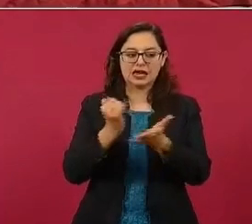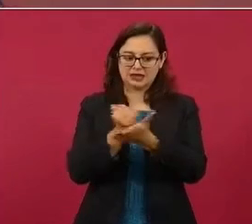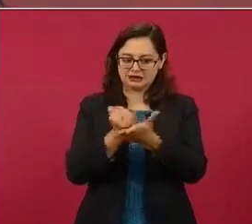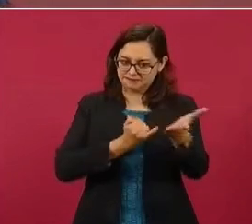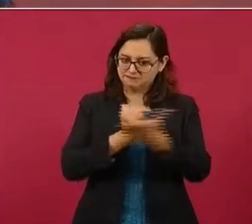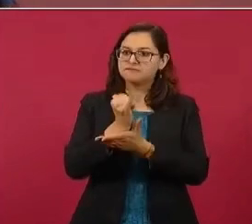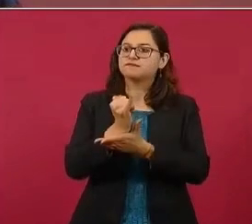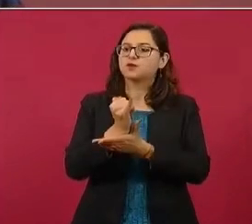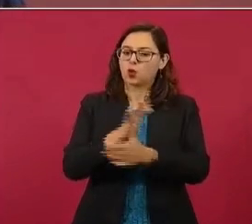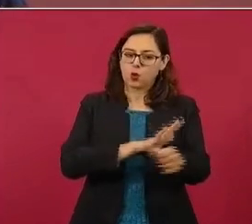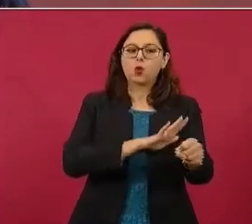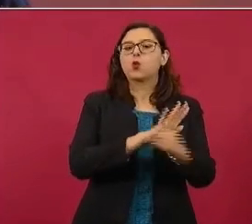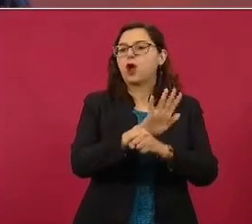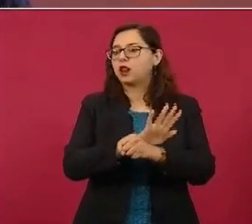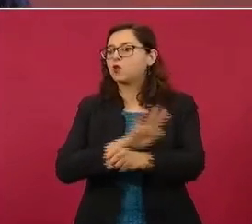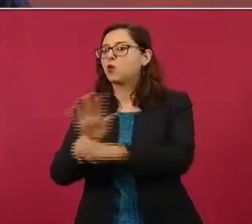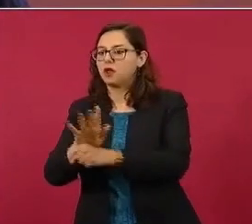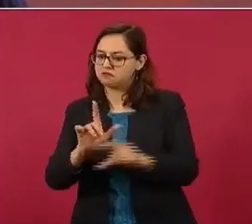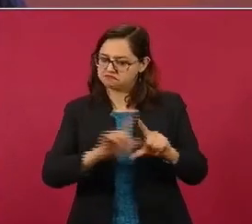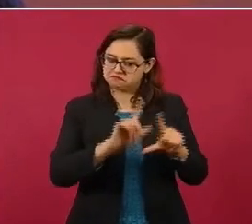definirnos,